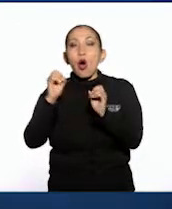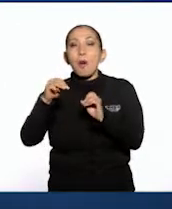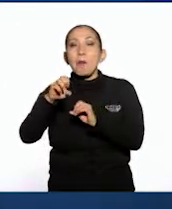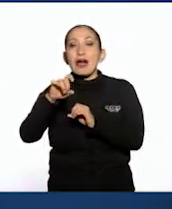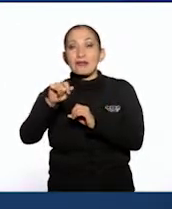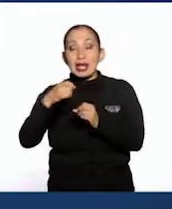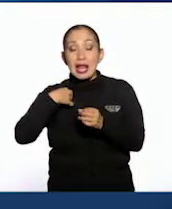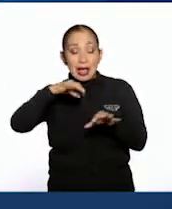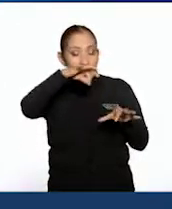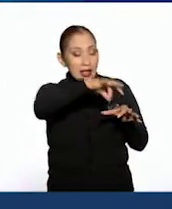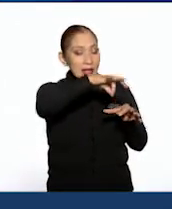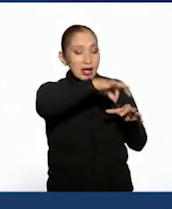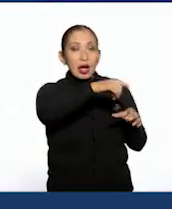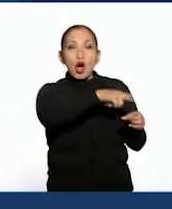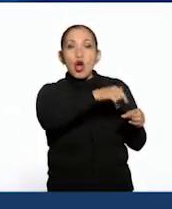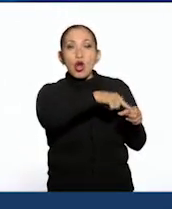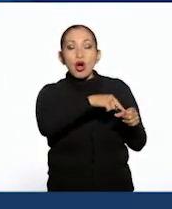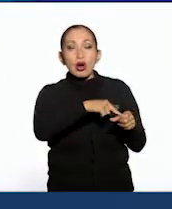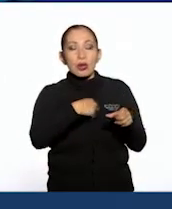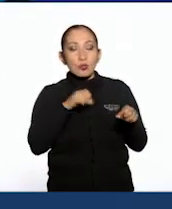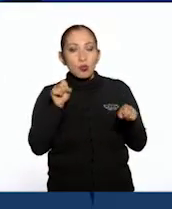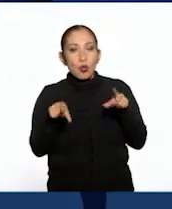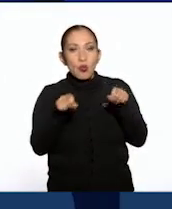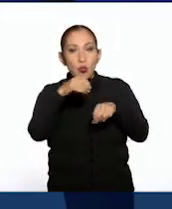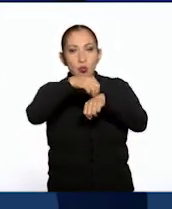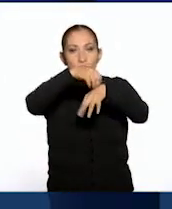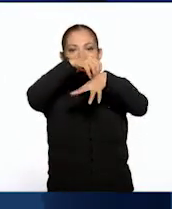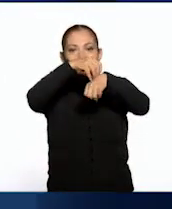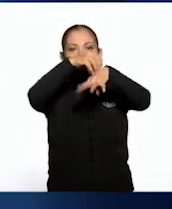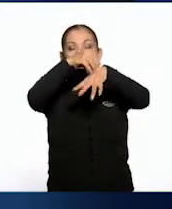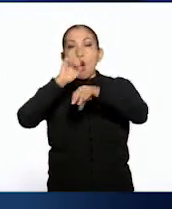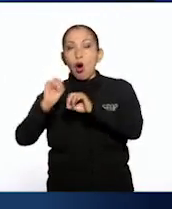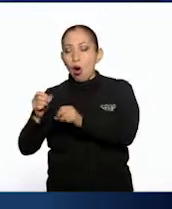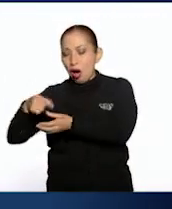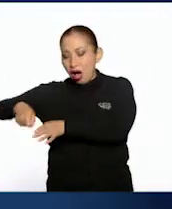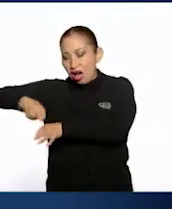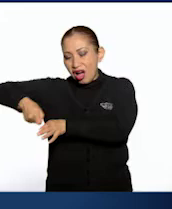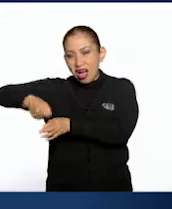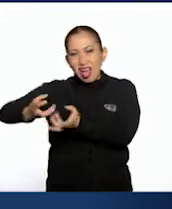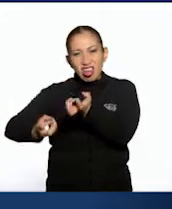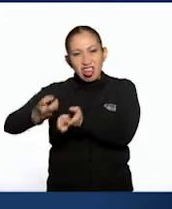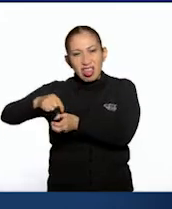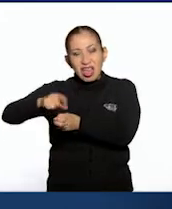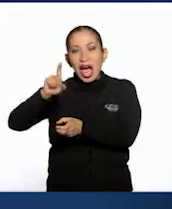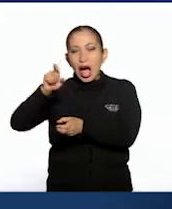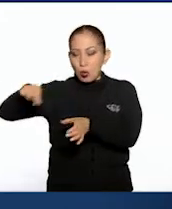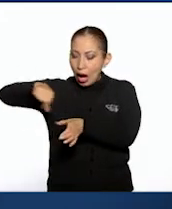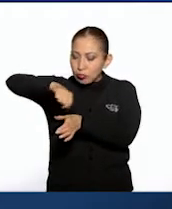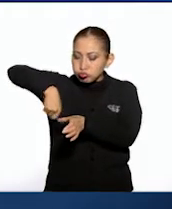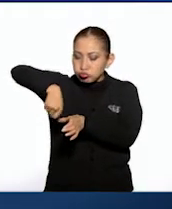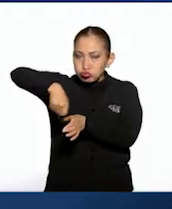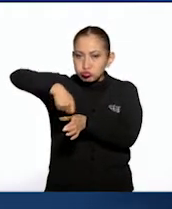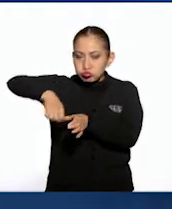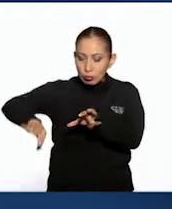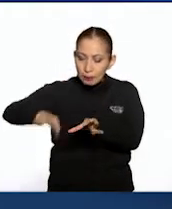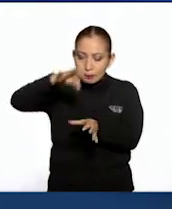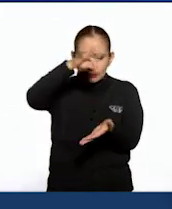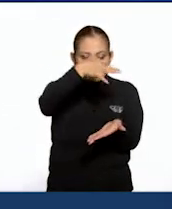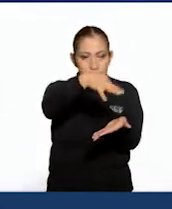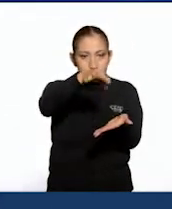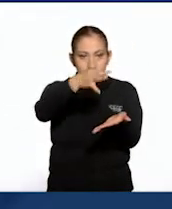La tinta la obtenían de los calamares o la fabricaban con hollín mezclado con agua y otros ingredientes.